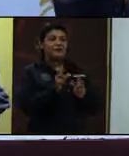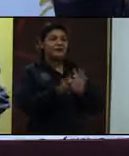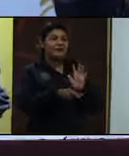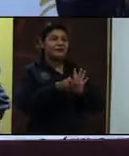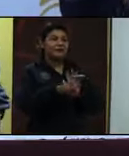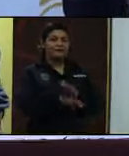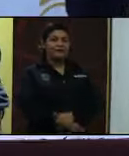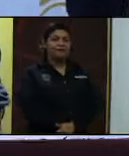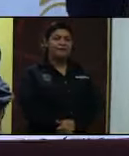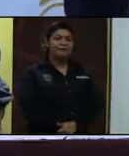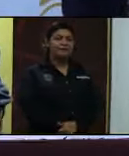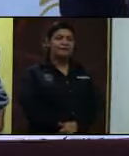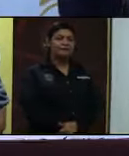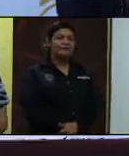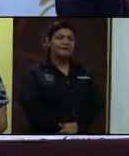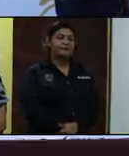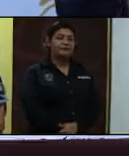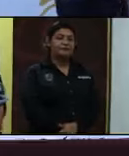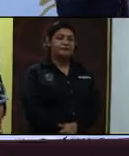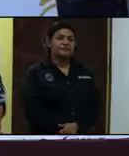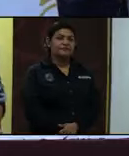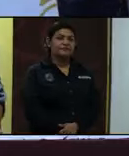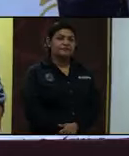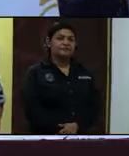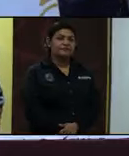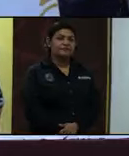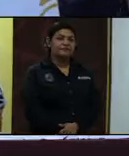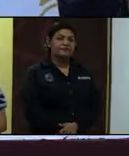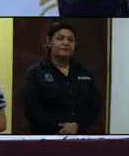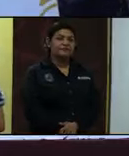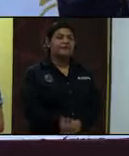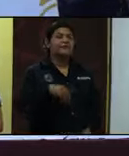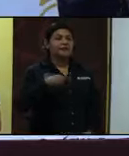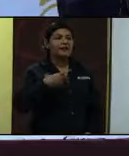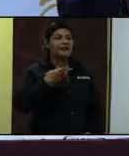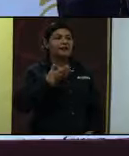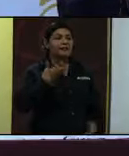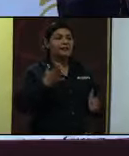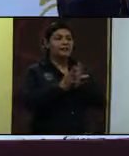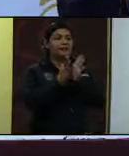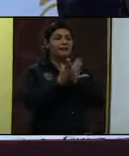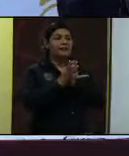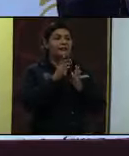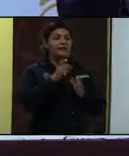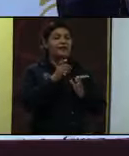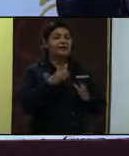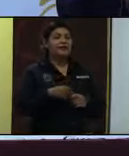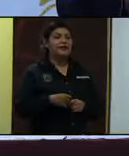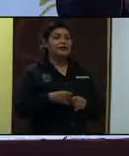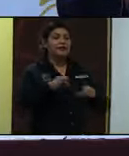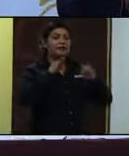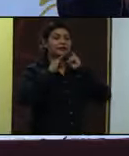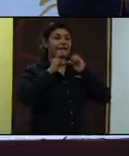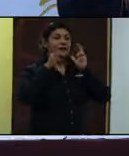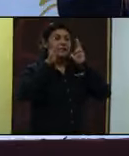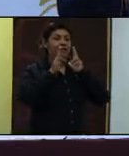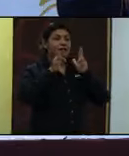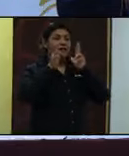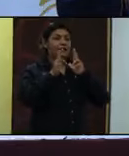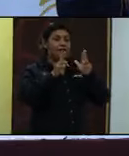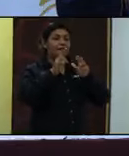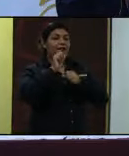tienen? Bueno. Bueno, si no, continuamos. Bien, y bueno, también participamos en la interpretación de himno nacional e himno